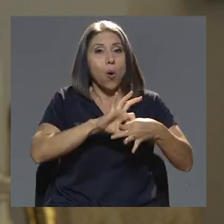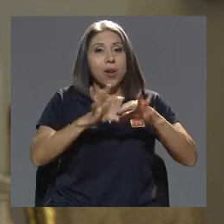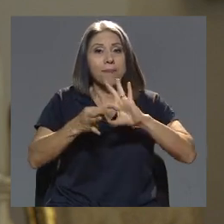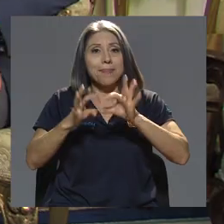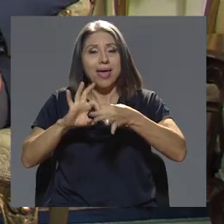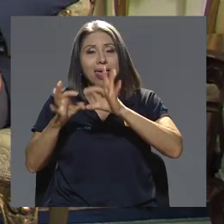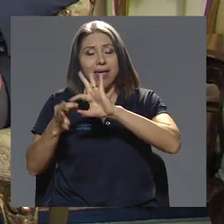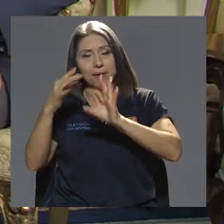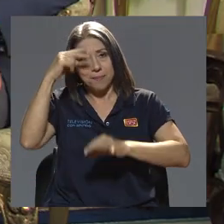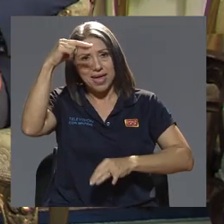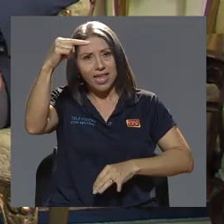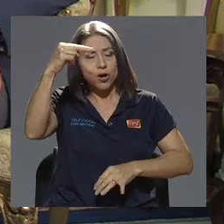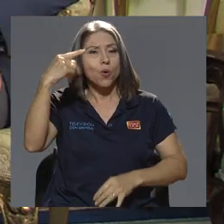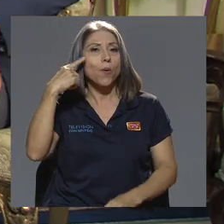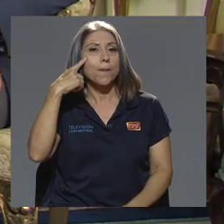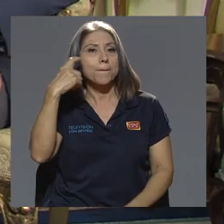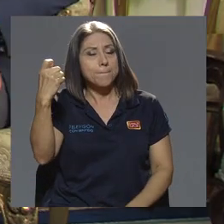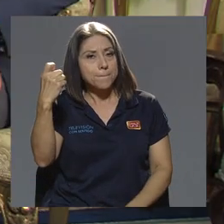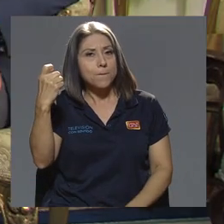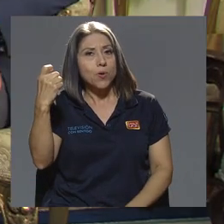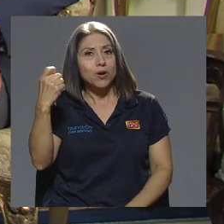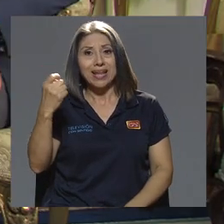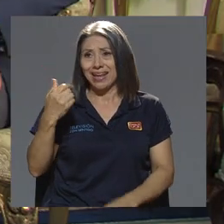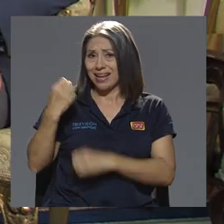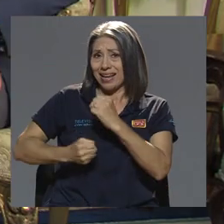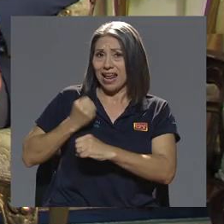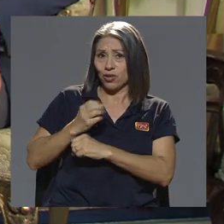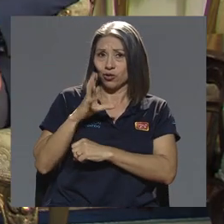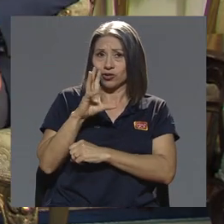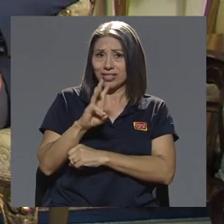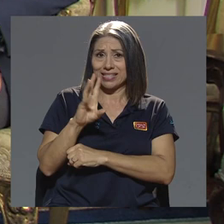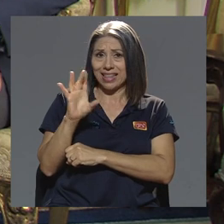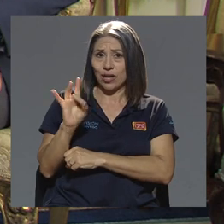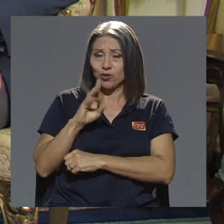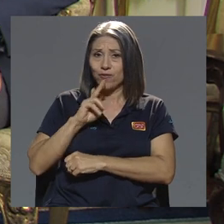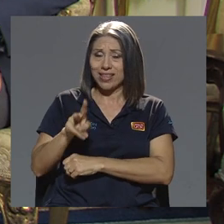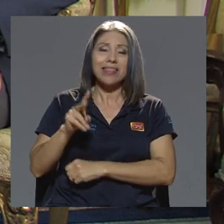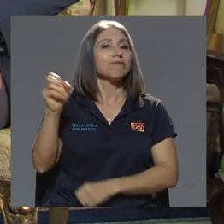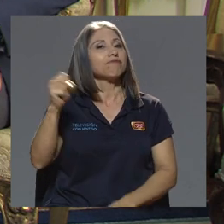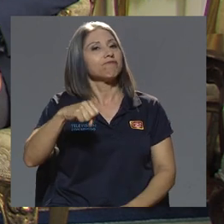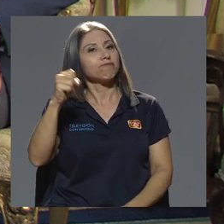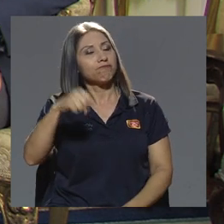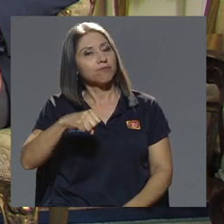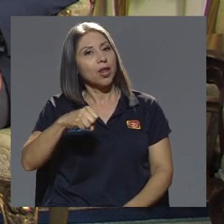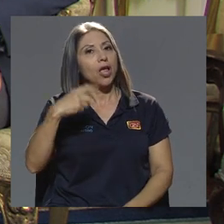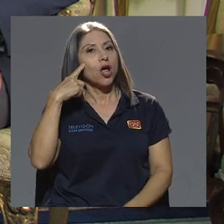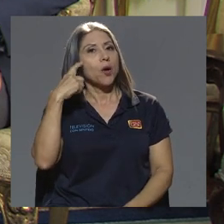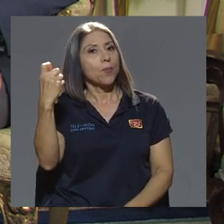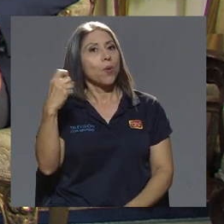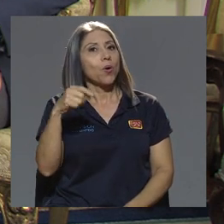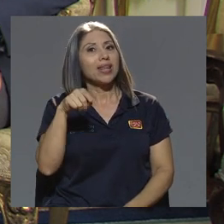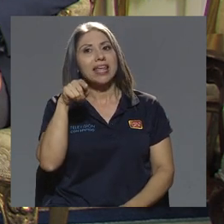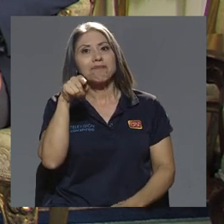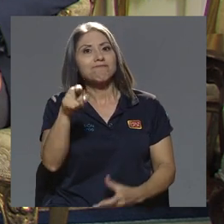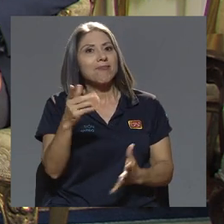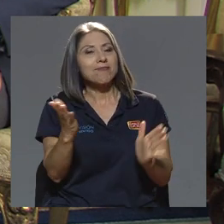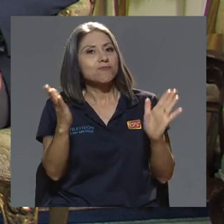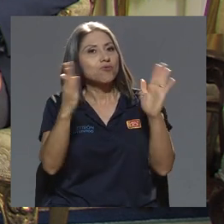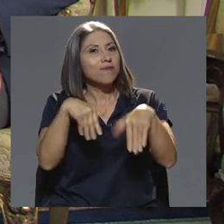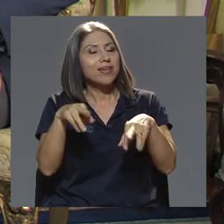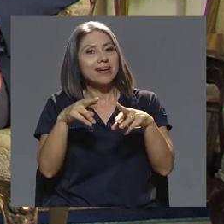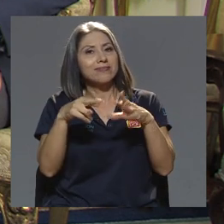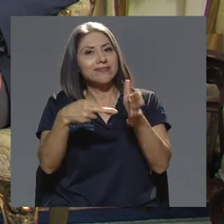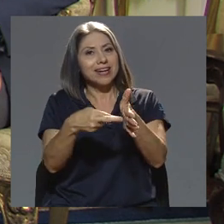México, porque no nos... No 68, nos, en el 68. No había, no se reunían todos los requisitos porque no